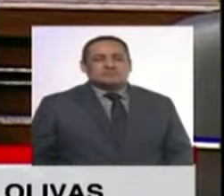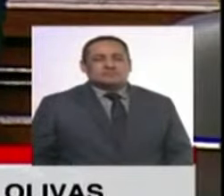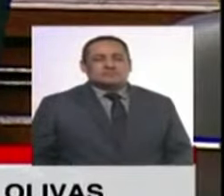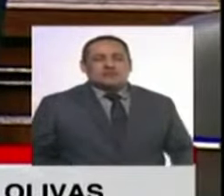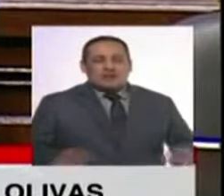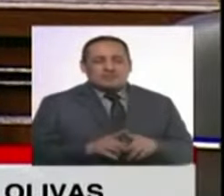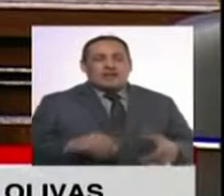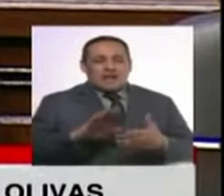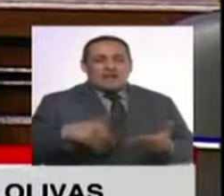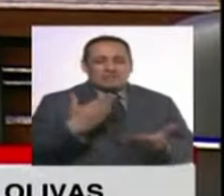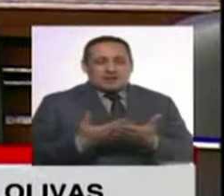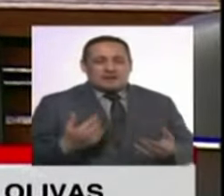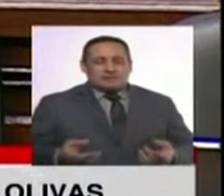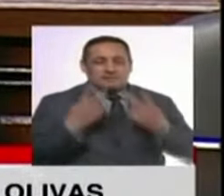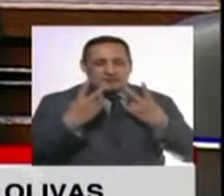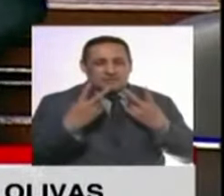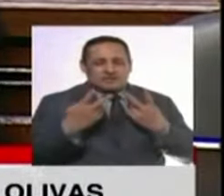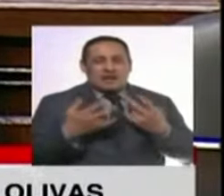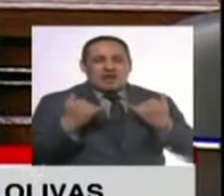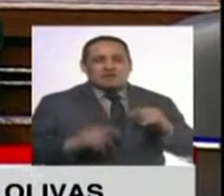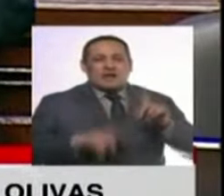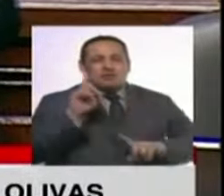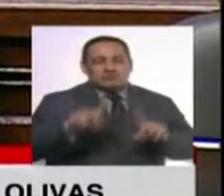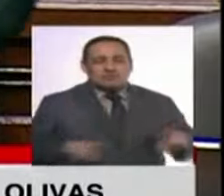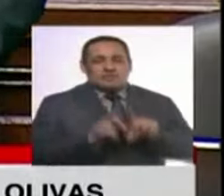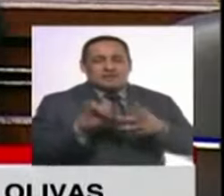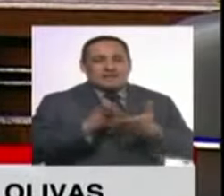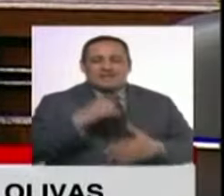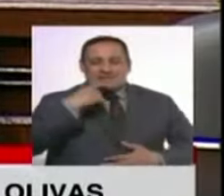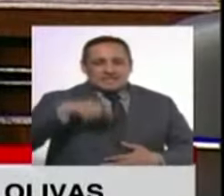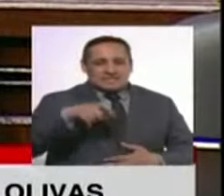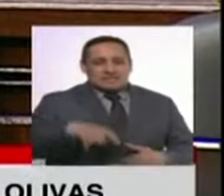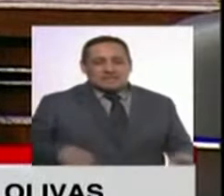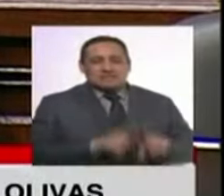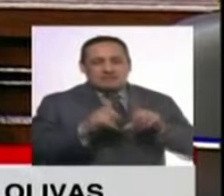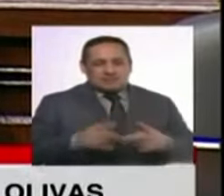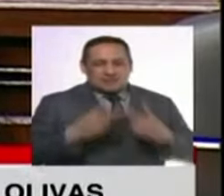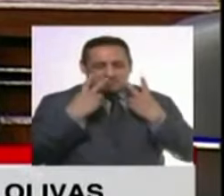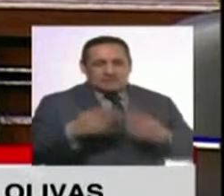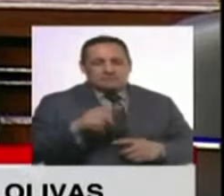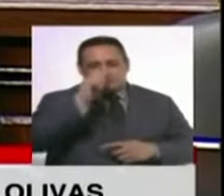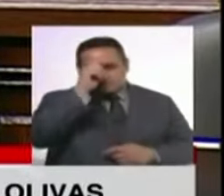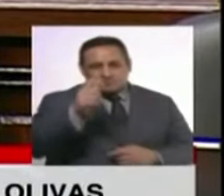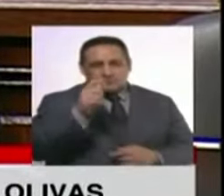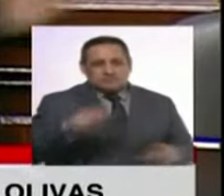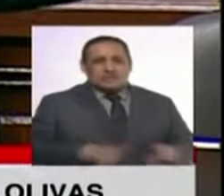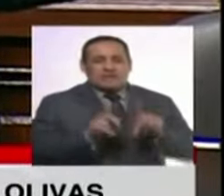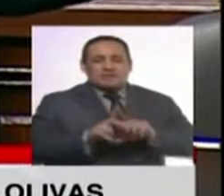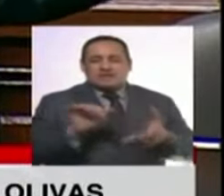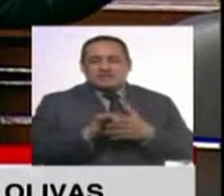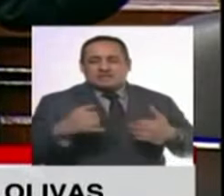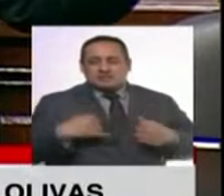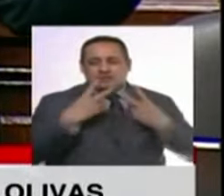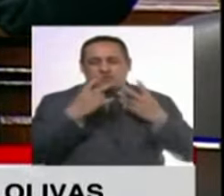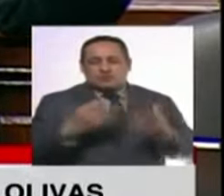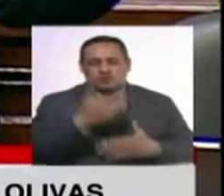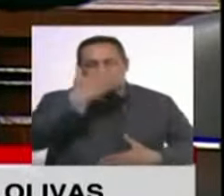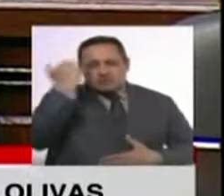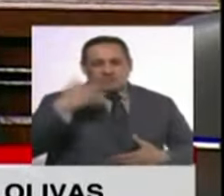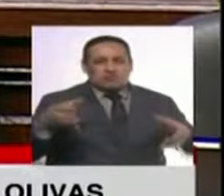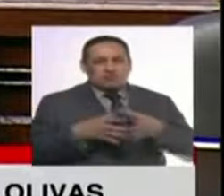Abraham por supuesto algunos que se merecen sacarse el sombrero pero algunos no estamos olvidando